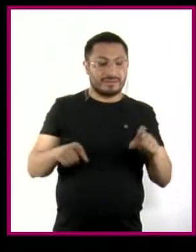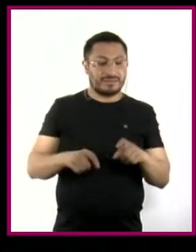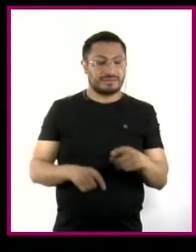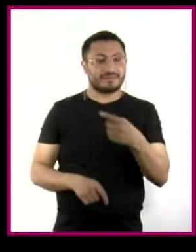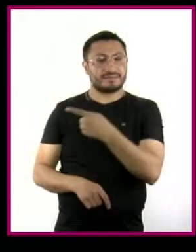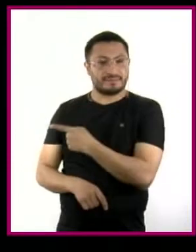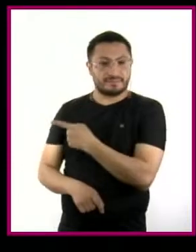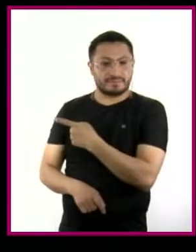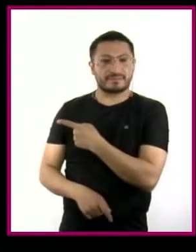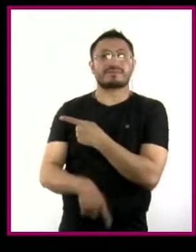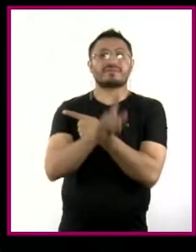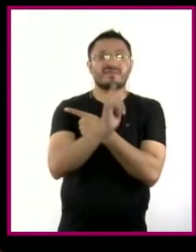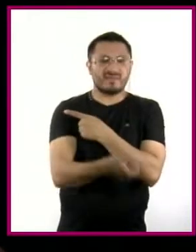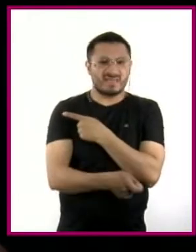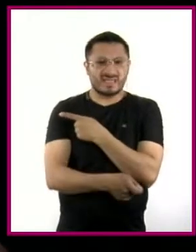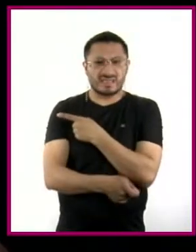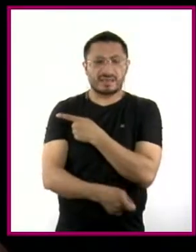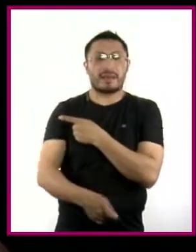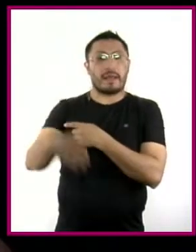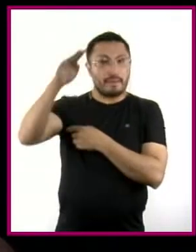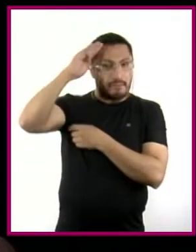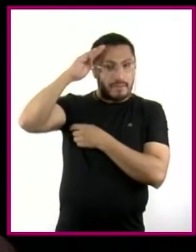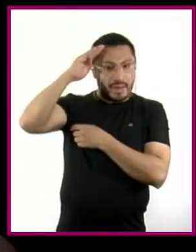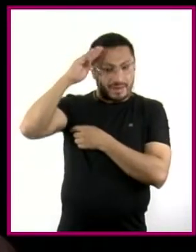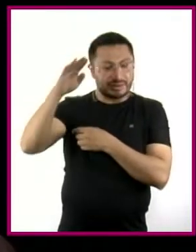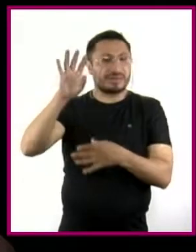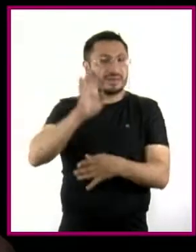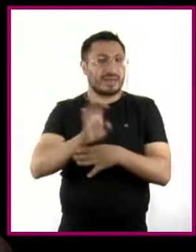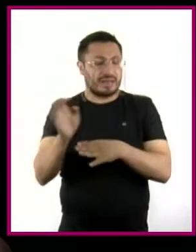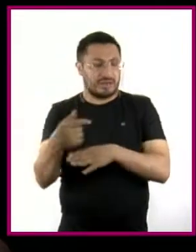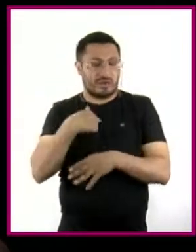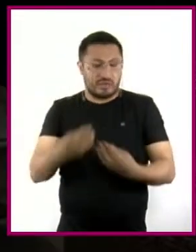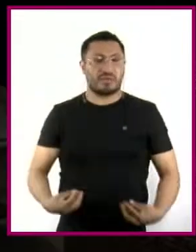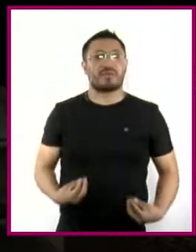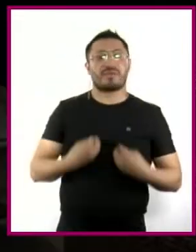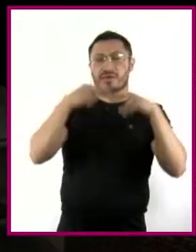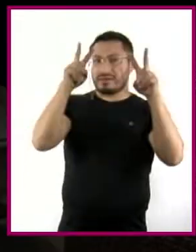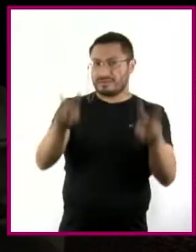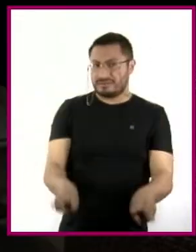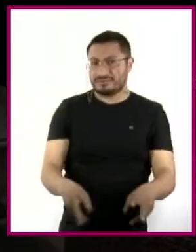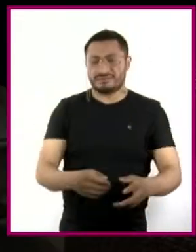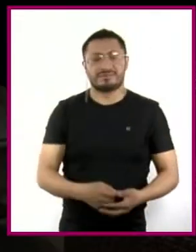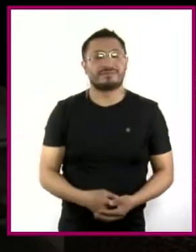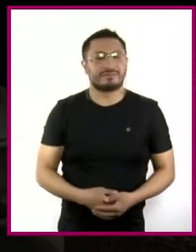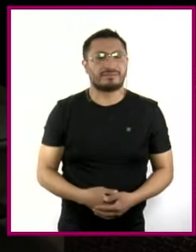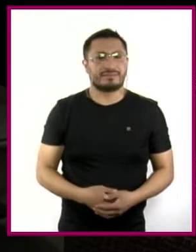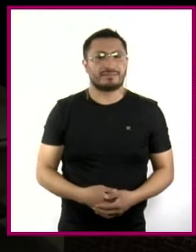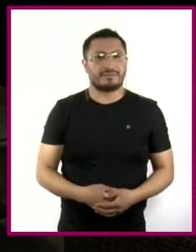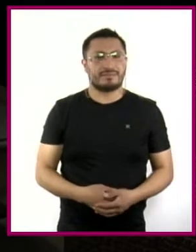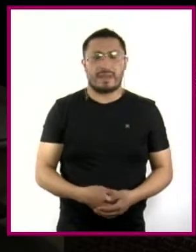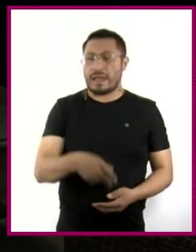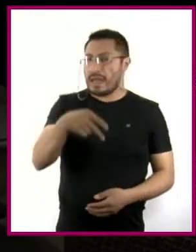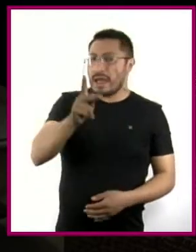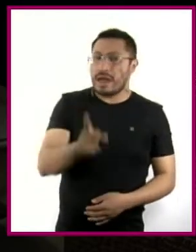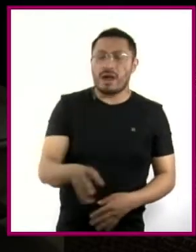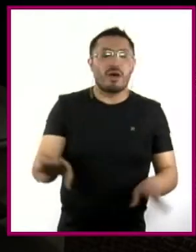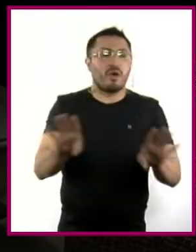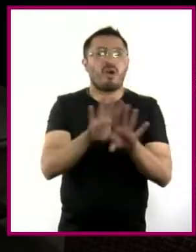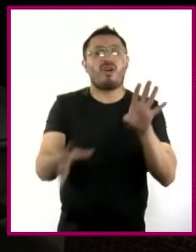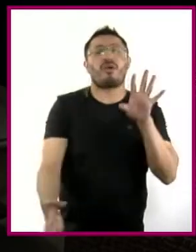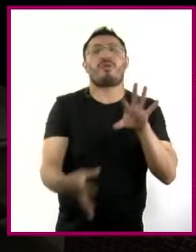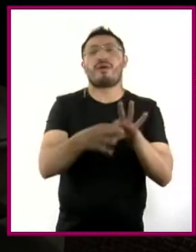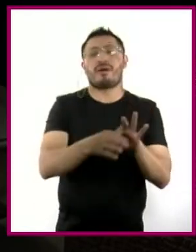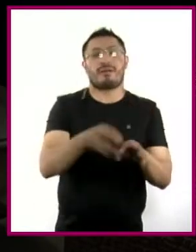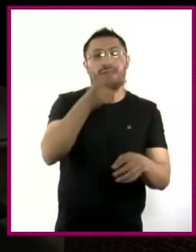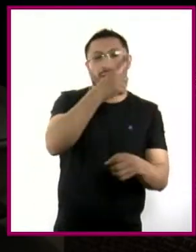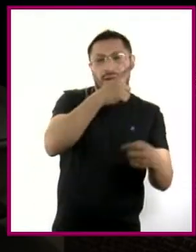cogito ergo sum. Pienso, por lo tanto existo. Pero, ¿qué tienen que ver las primeras